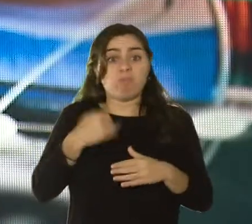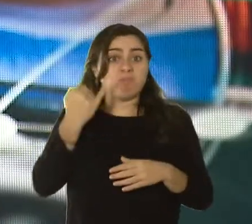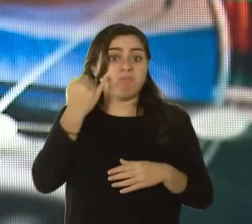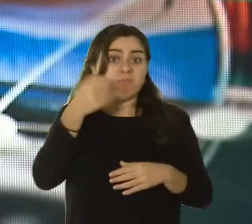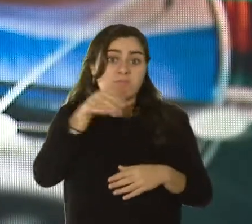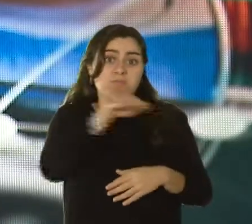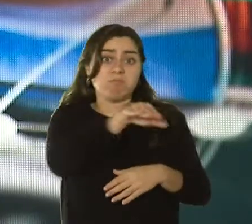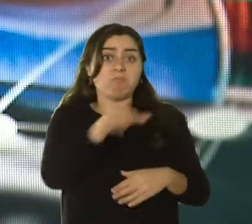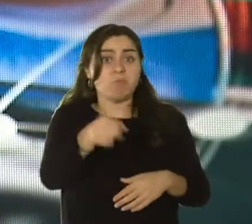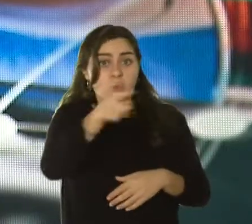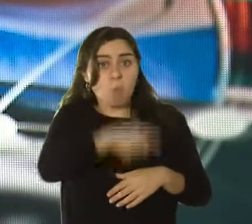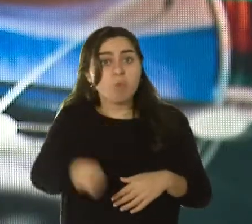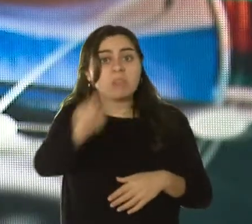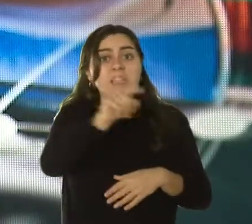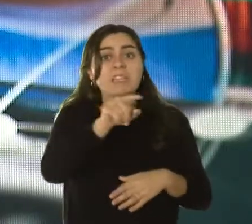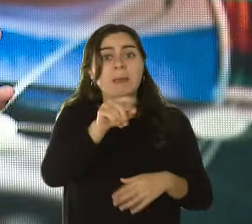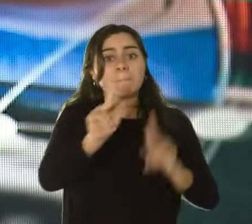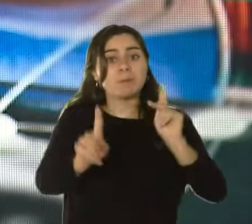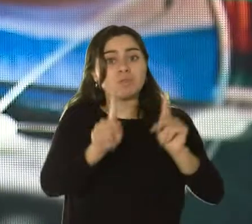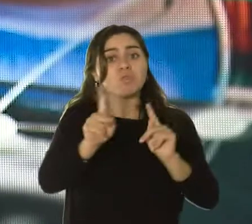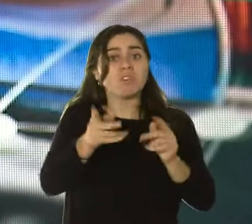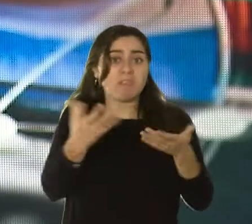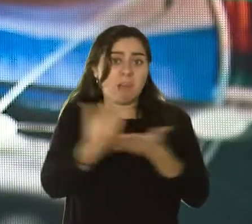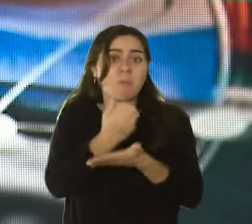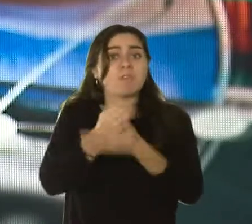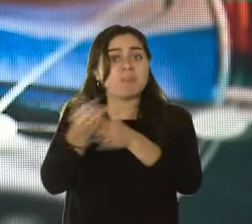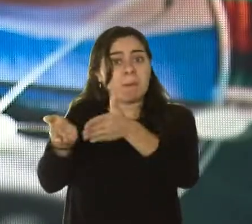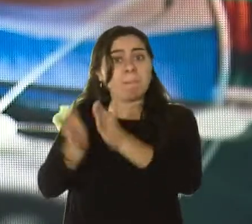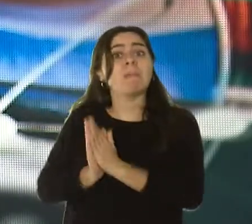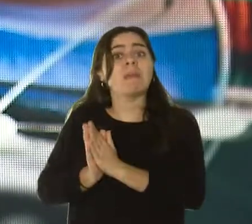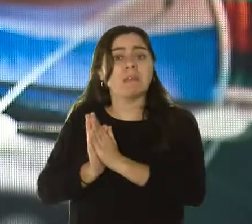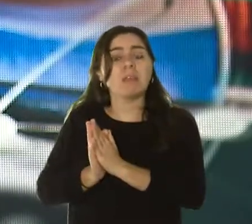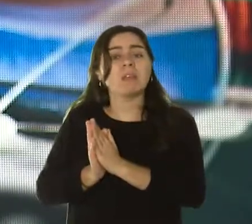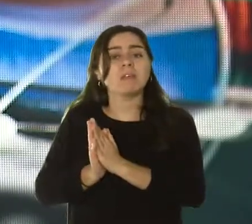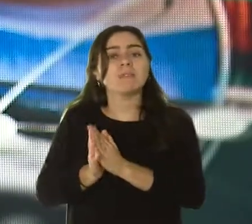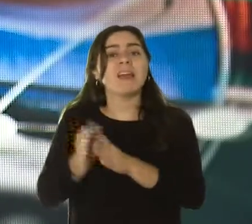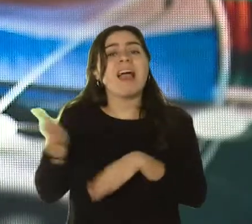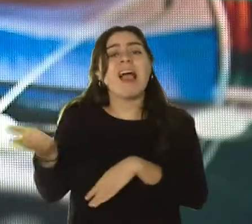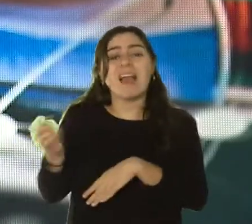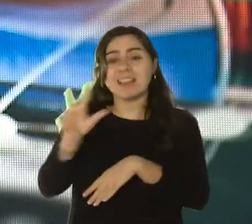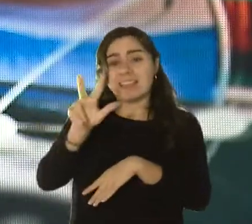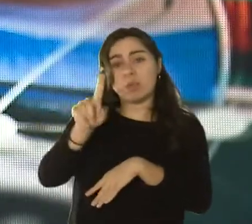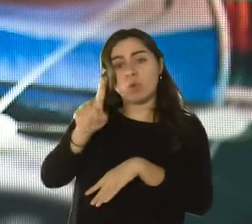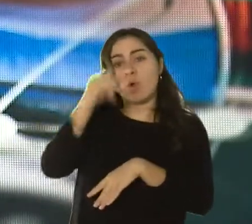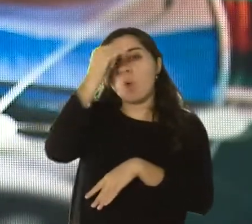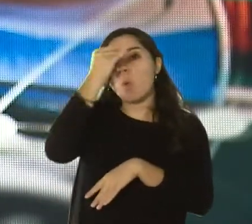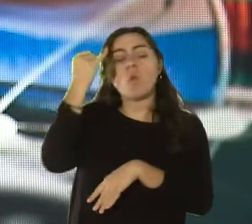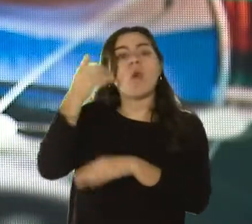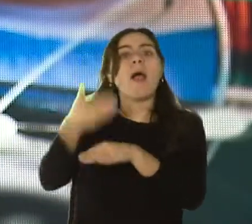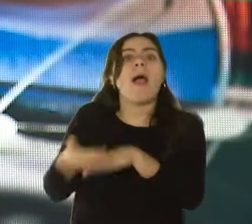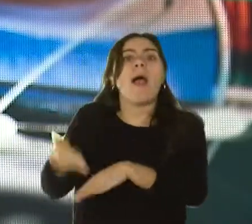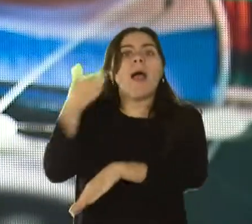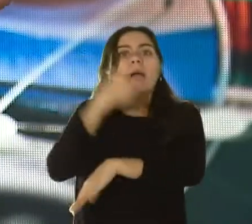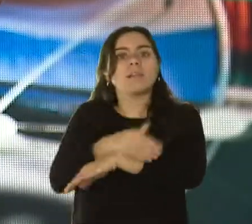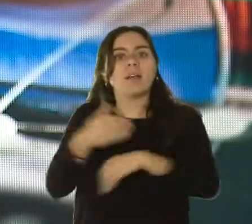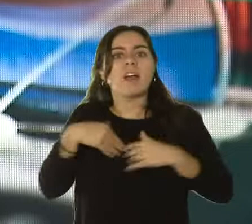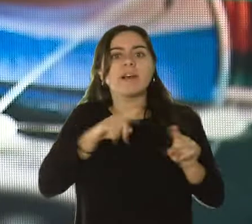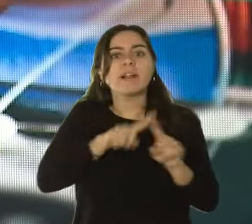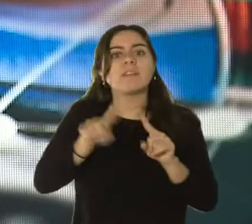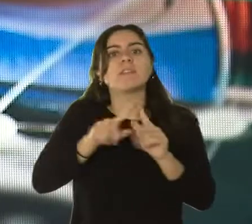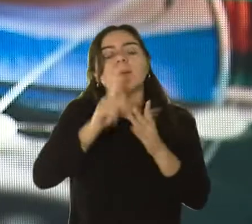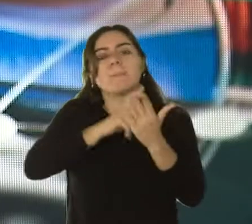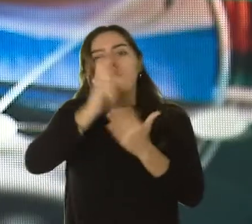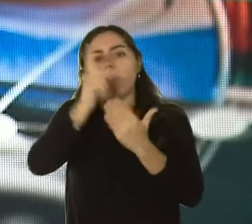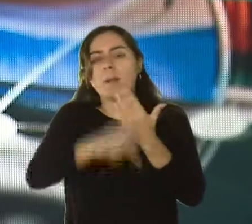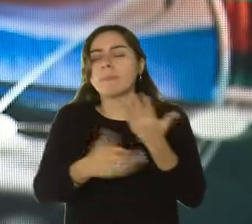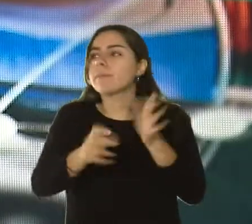CDC y pedir esas moratorias. Antes de julio 31 habían otros programas o habían otras iniciativas, inclusive el Tribunal Federal